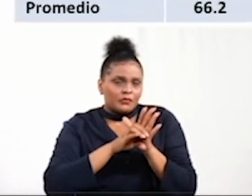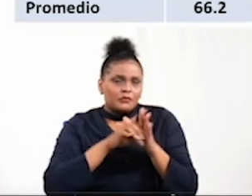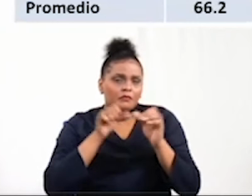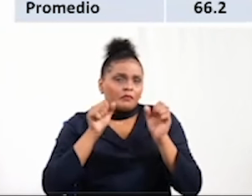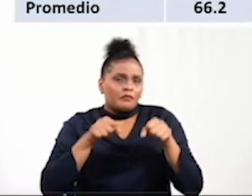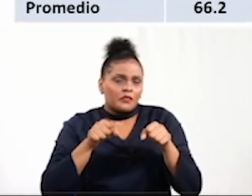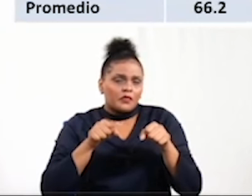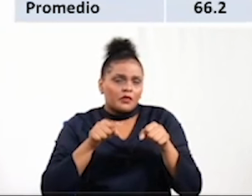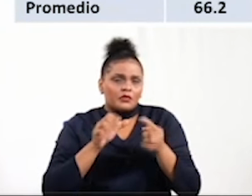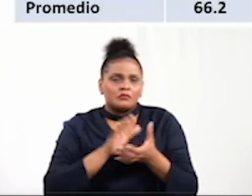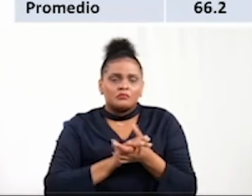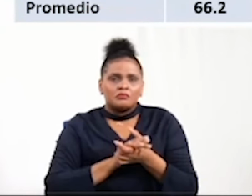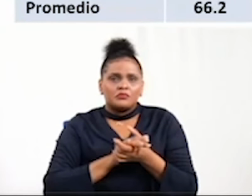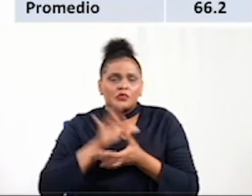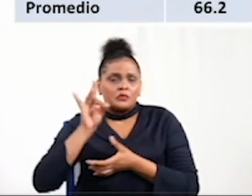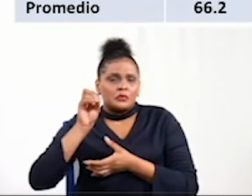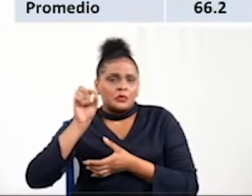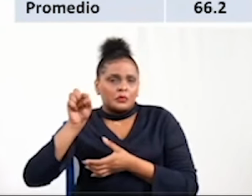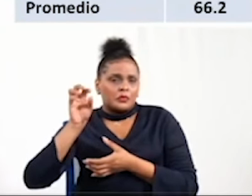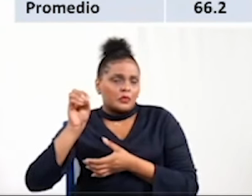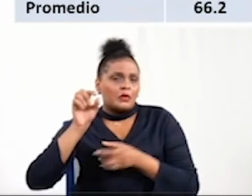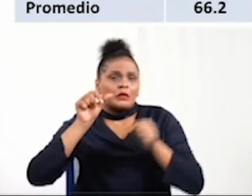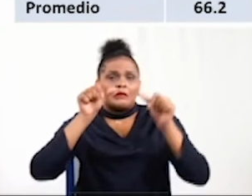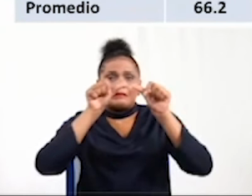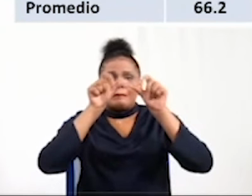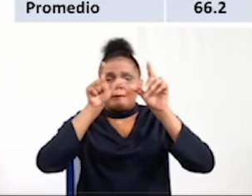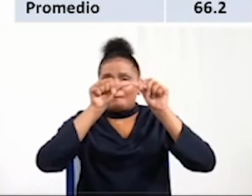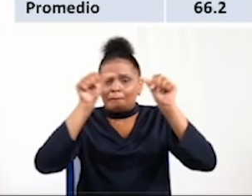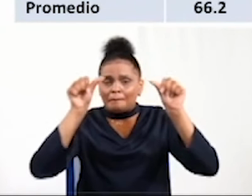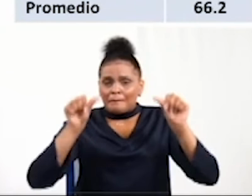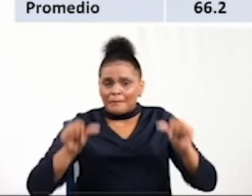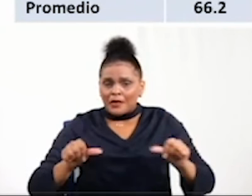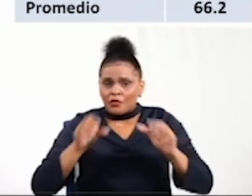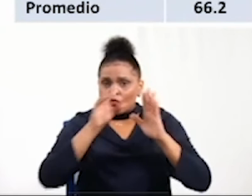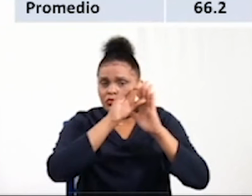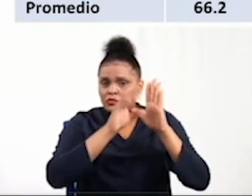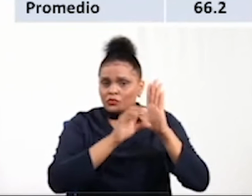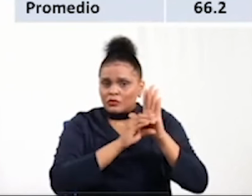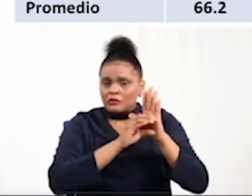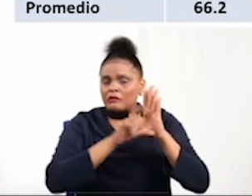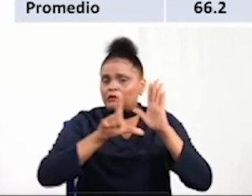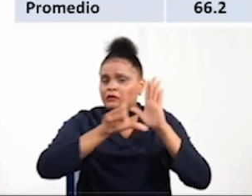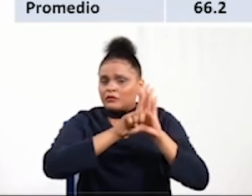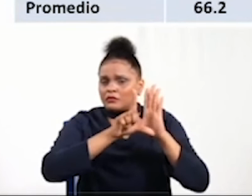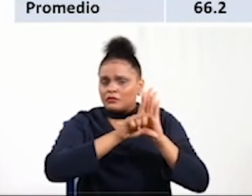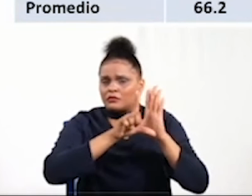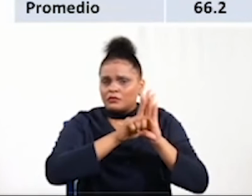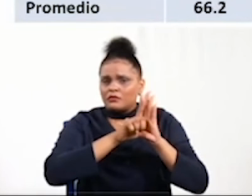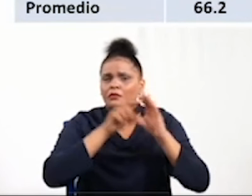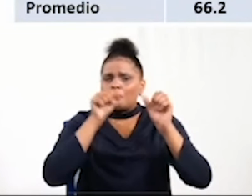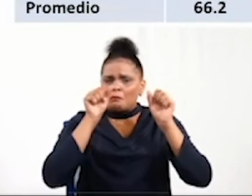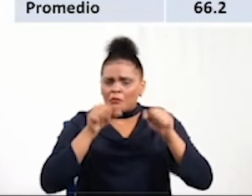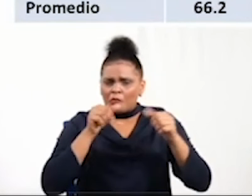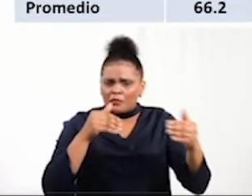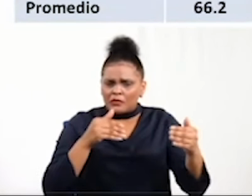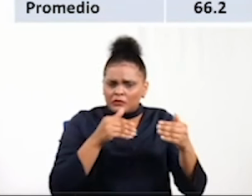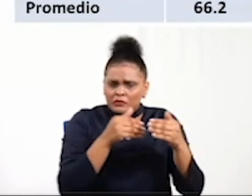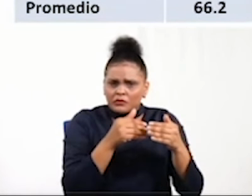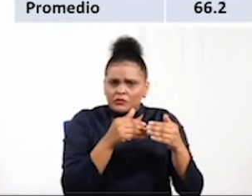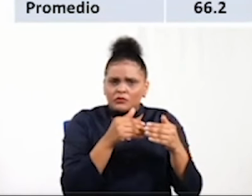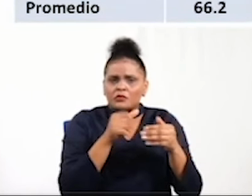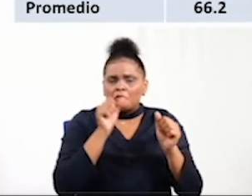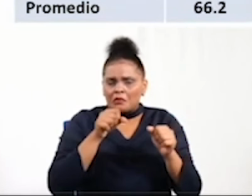puntuación de 80 en el marco constitucional y en el marco legal es decir está muy cerca del escenario